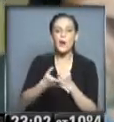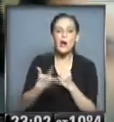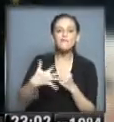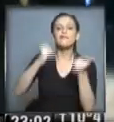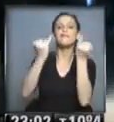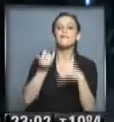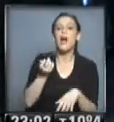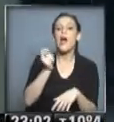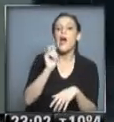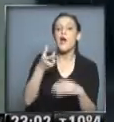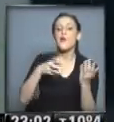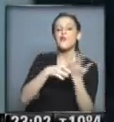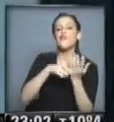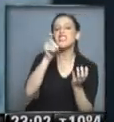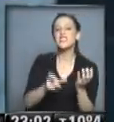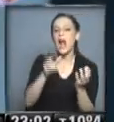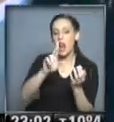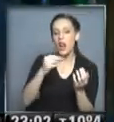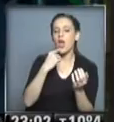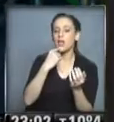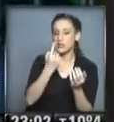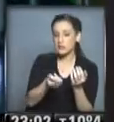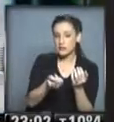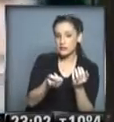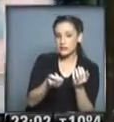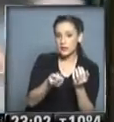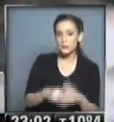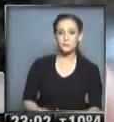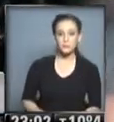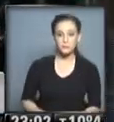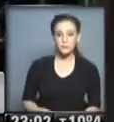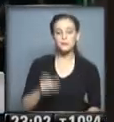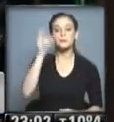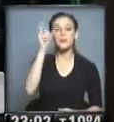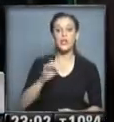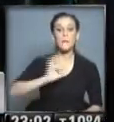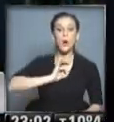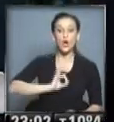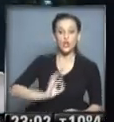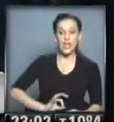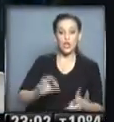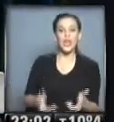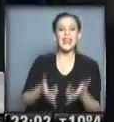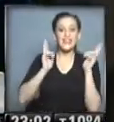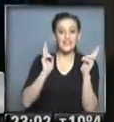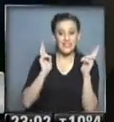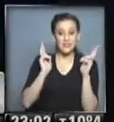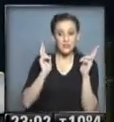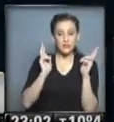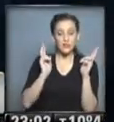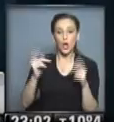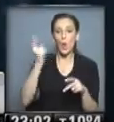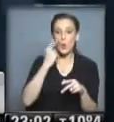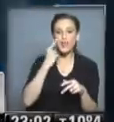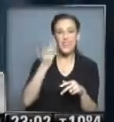la fiscal del caso que el portero del edificio donde